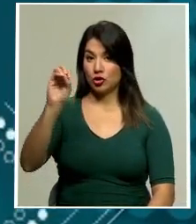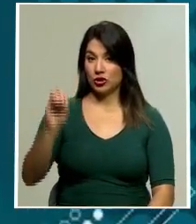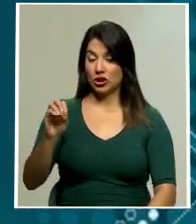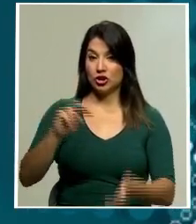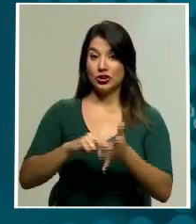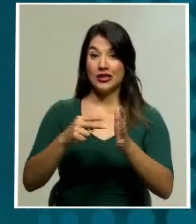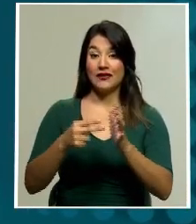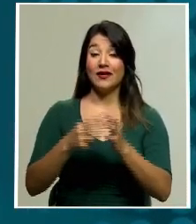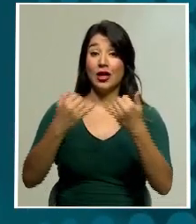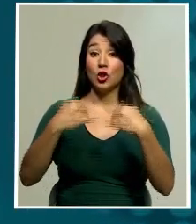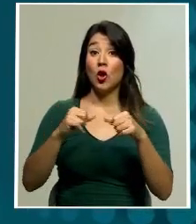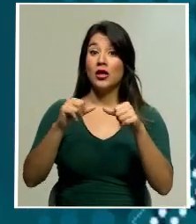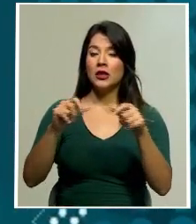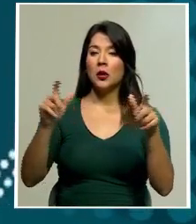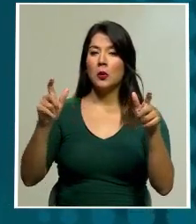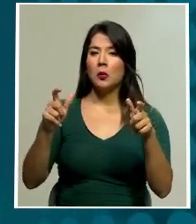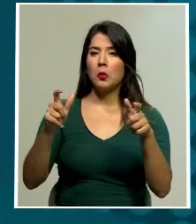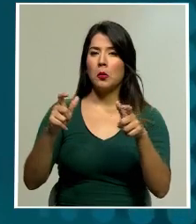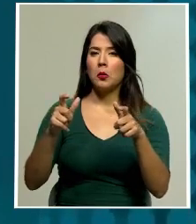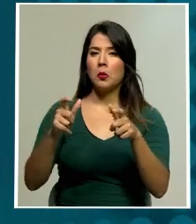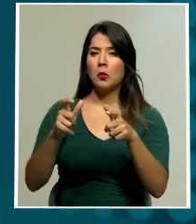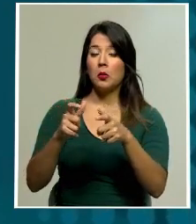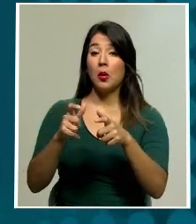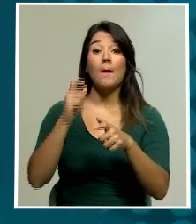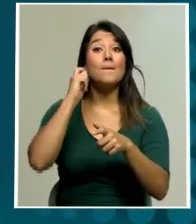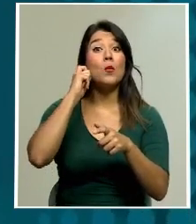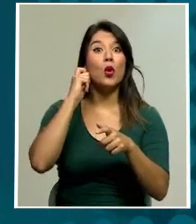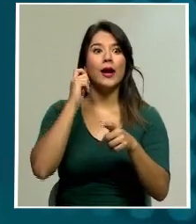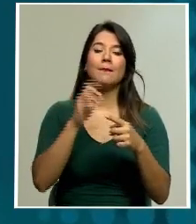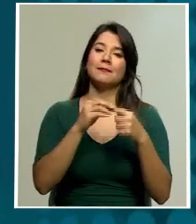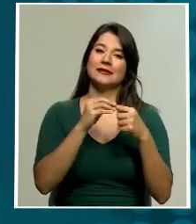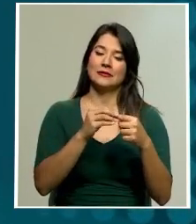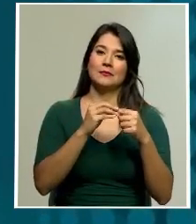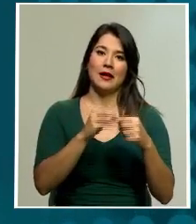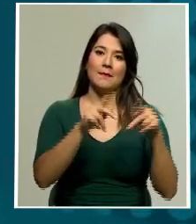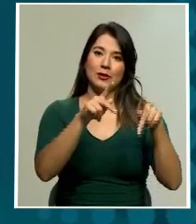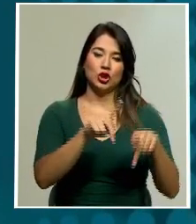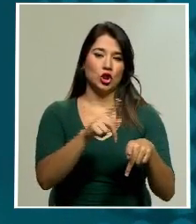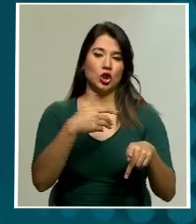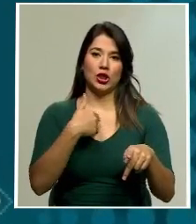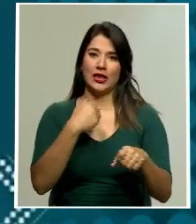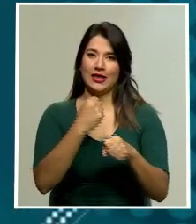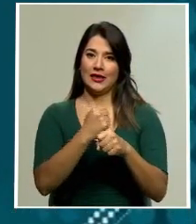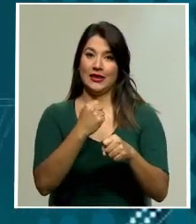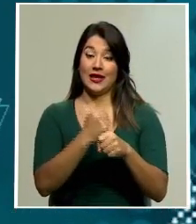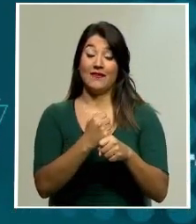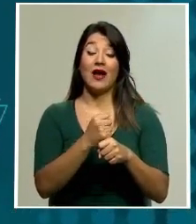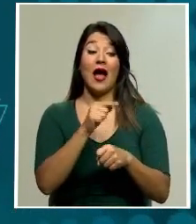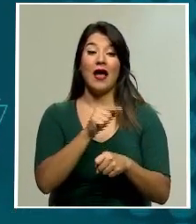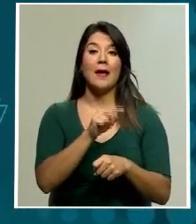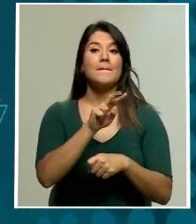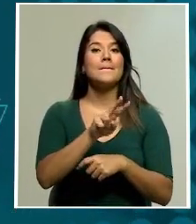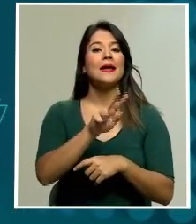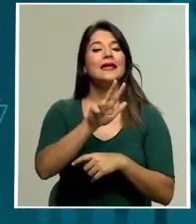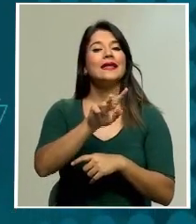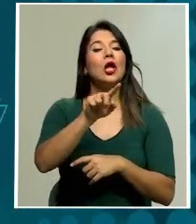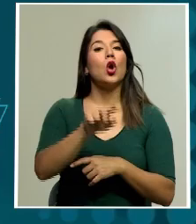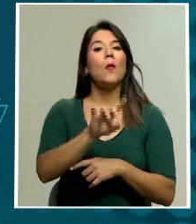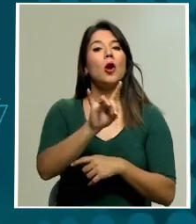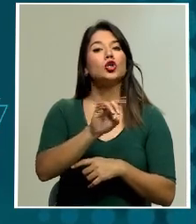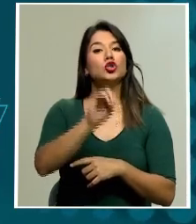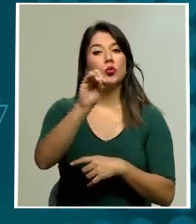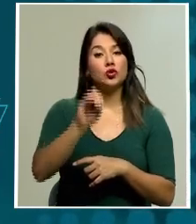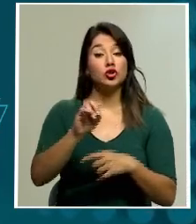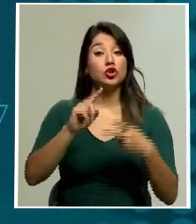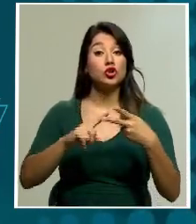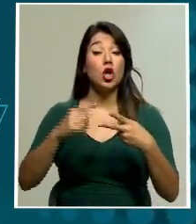que mantiene su tendencia a la baja. Las mujeres siguen siendo las más afectadas con una tasa de 23.8%,